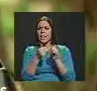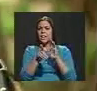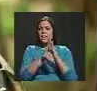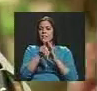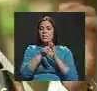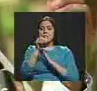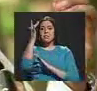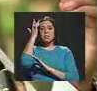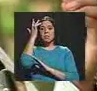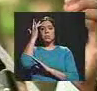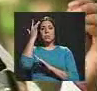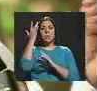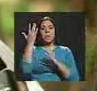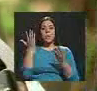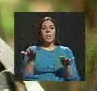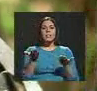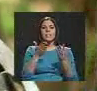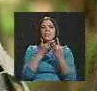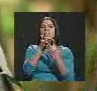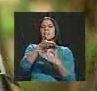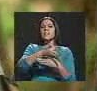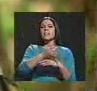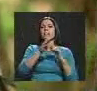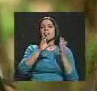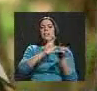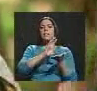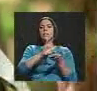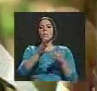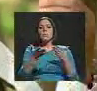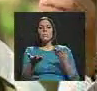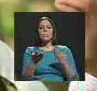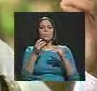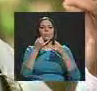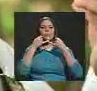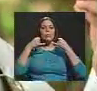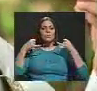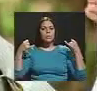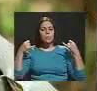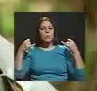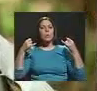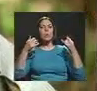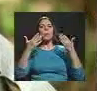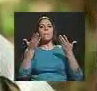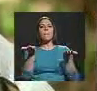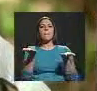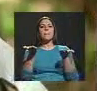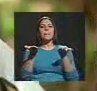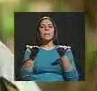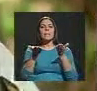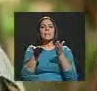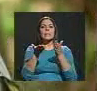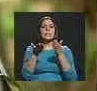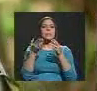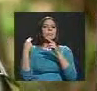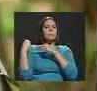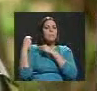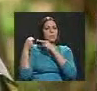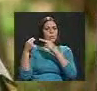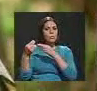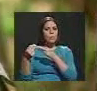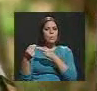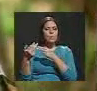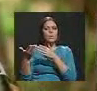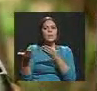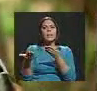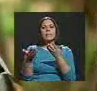intelectual a través de cursos de idiomas a través de cursos del desarrollo de la historia